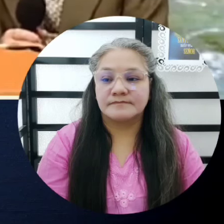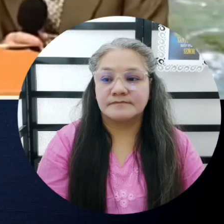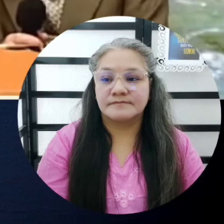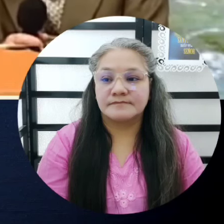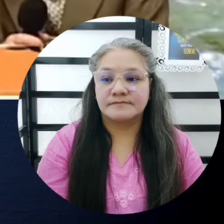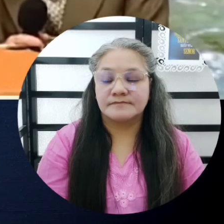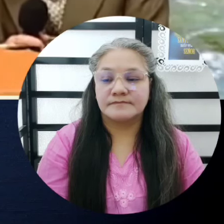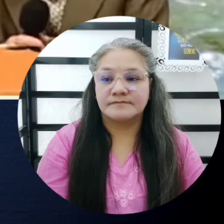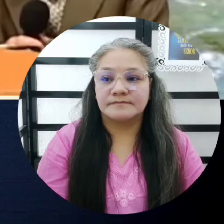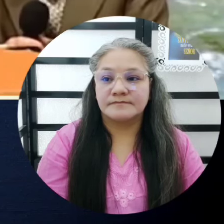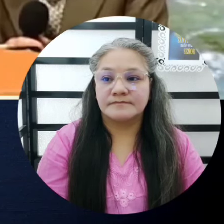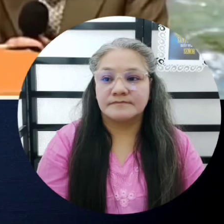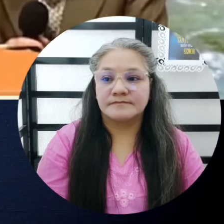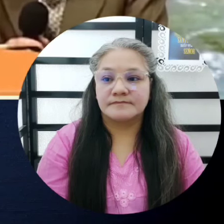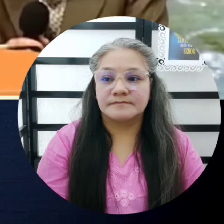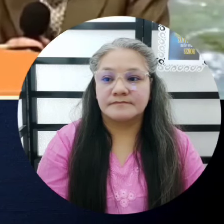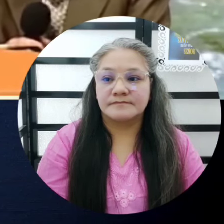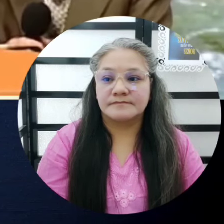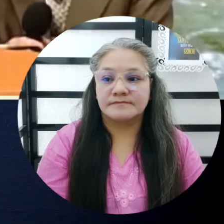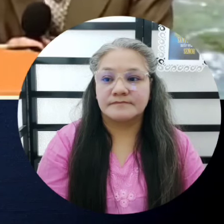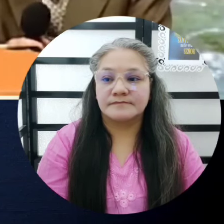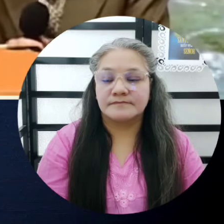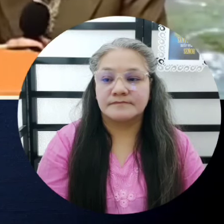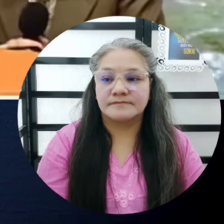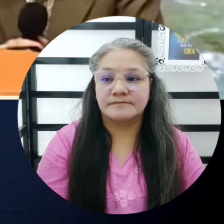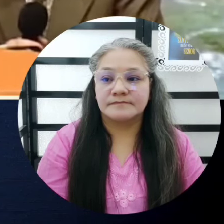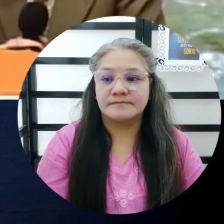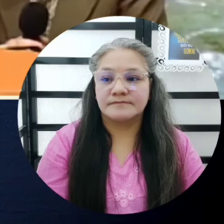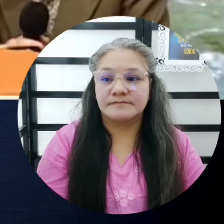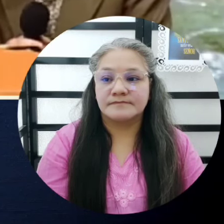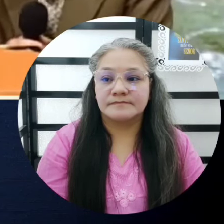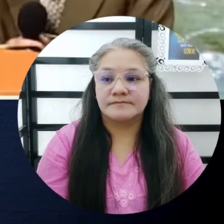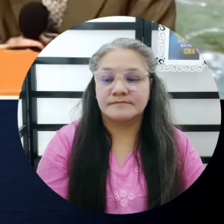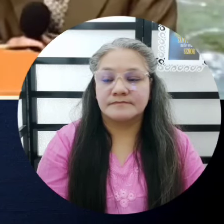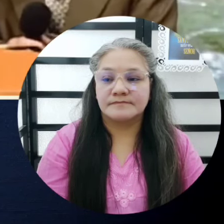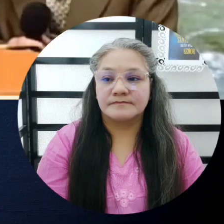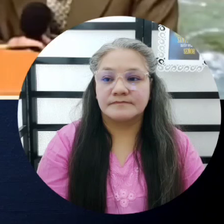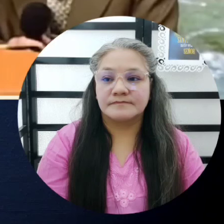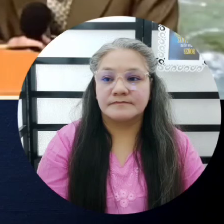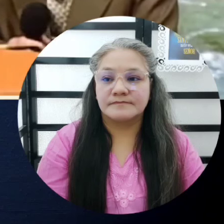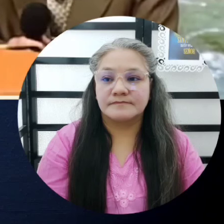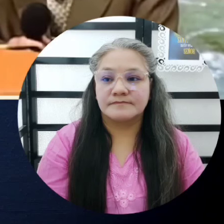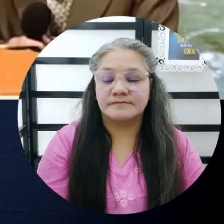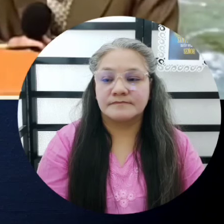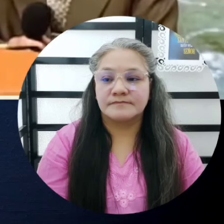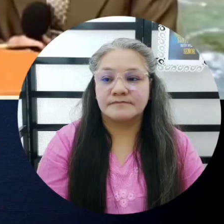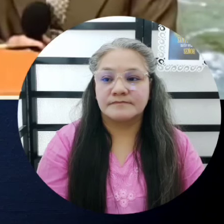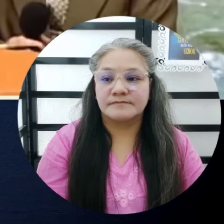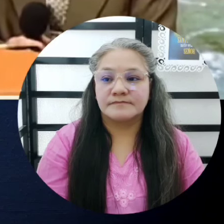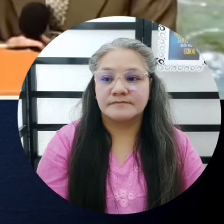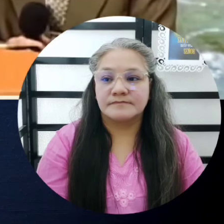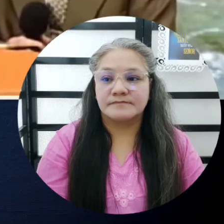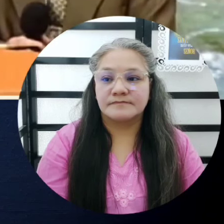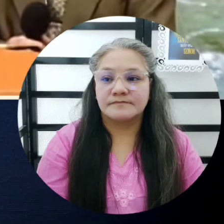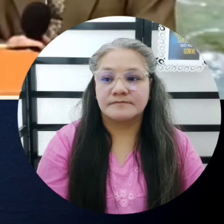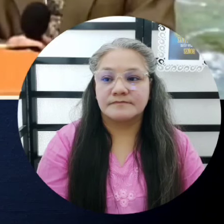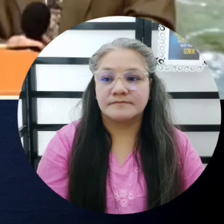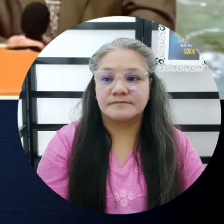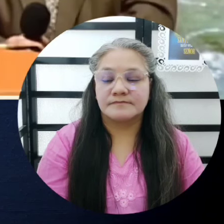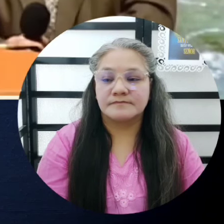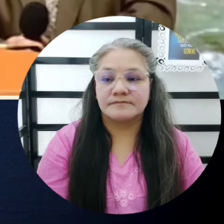Y dijeron a los criados del rey, su cortesano: busquen para el rey